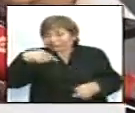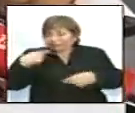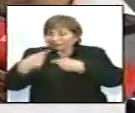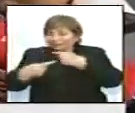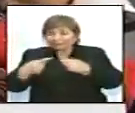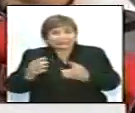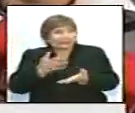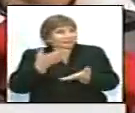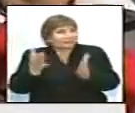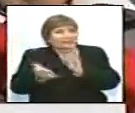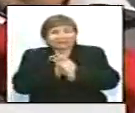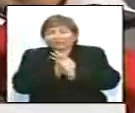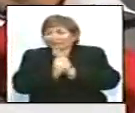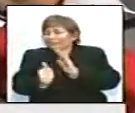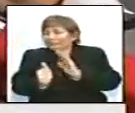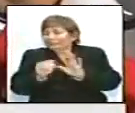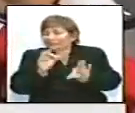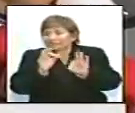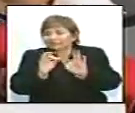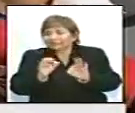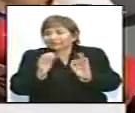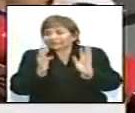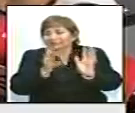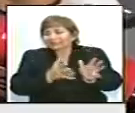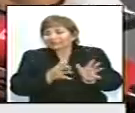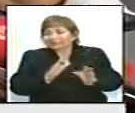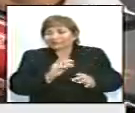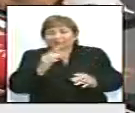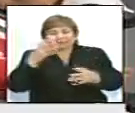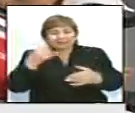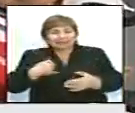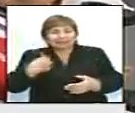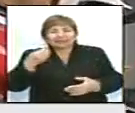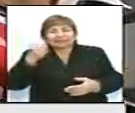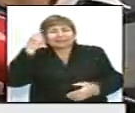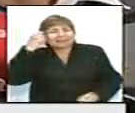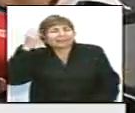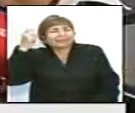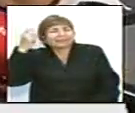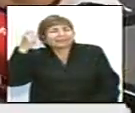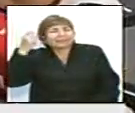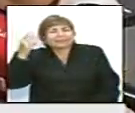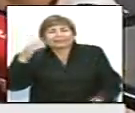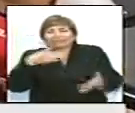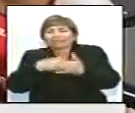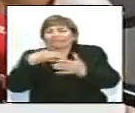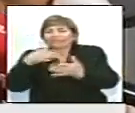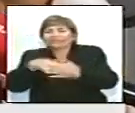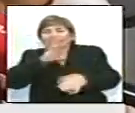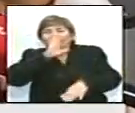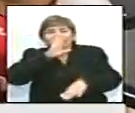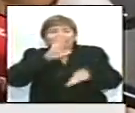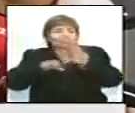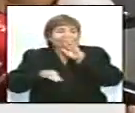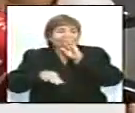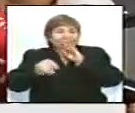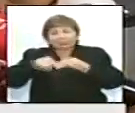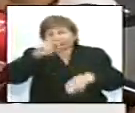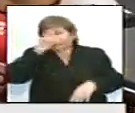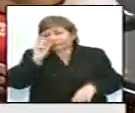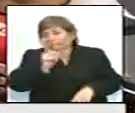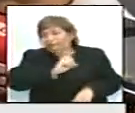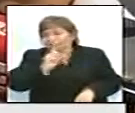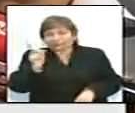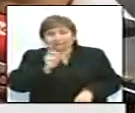Ningún talento nacional tiene que quedar oculto. Ningún chico que tenga sueños tiene que verlos frustrados por la situación que vive el país.